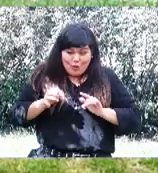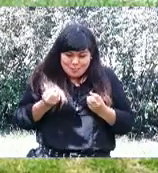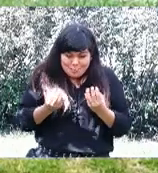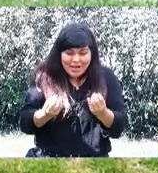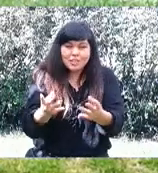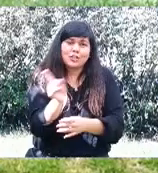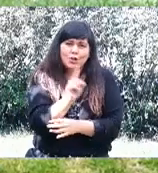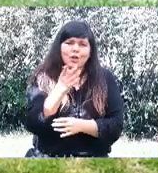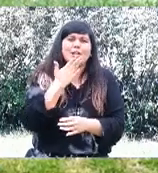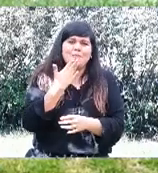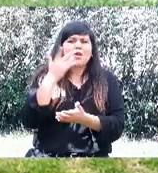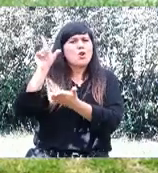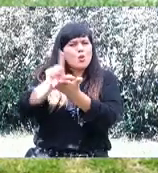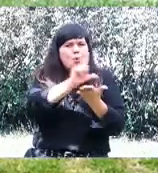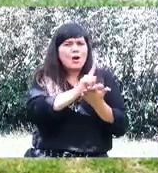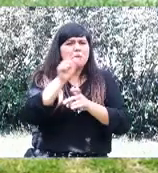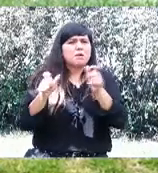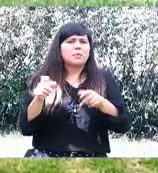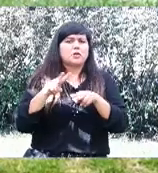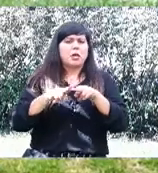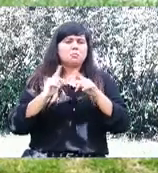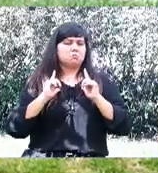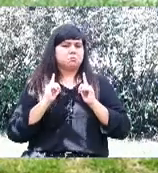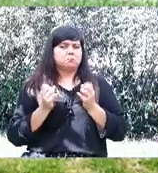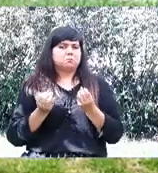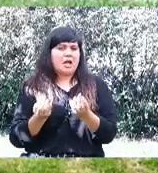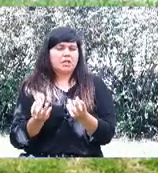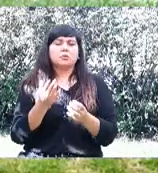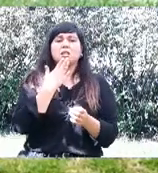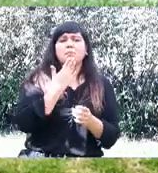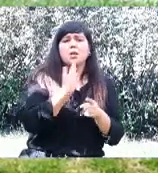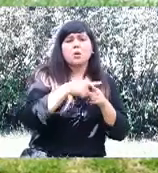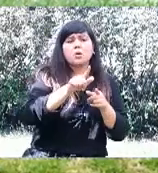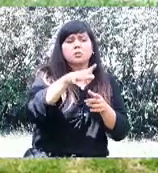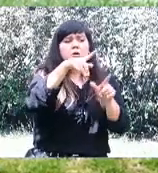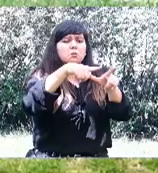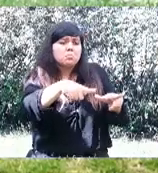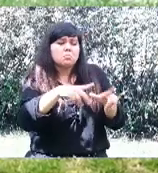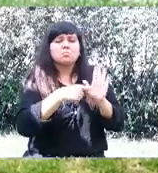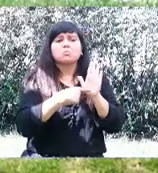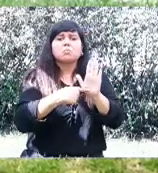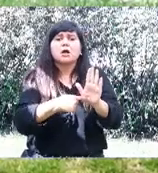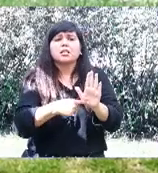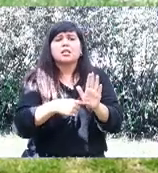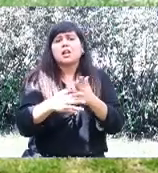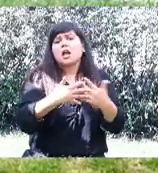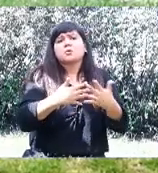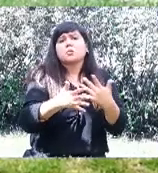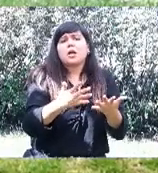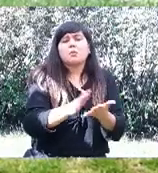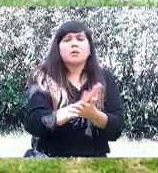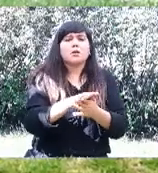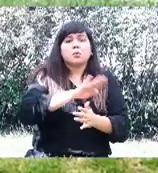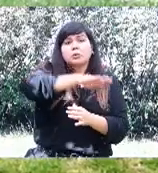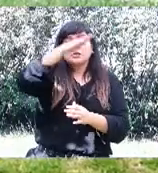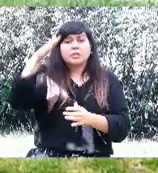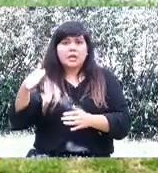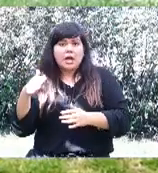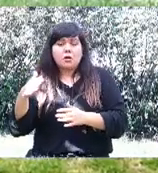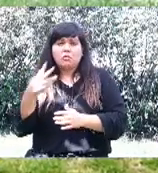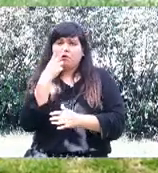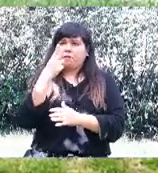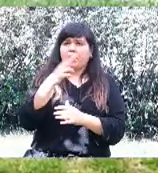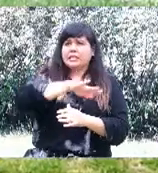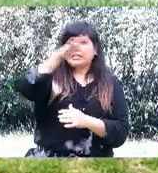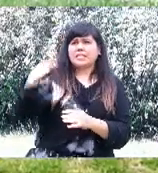tienen que haber espacios para que la gente pueda echarse en el pasto pero tienen que haber otras áreas que reflejen la los sectores naturales si uno va un cerro acá el